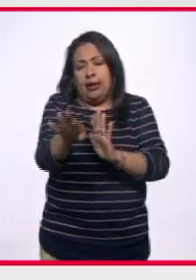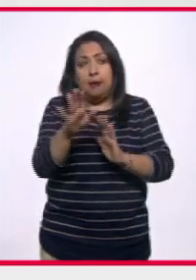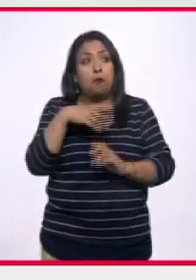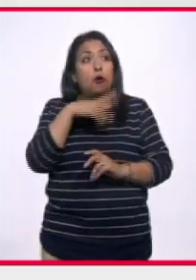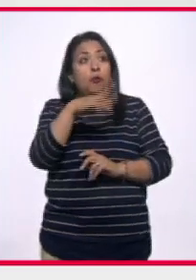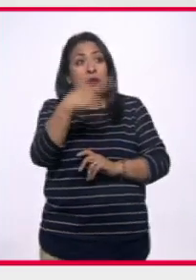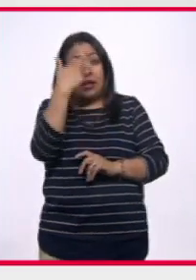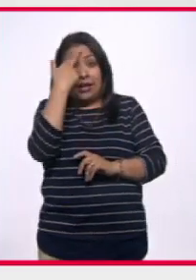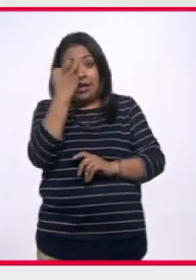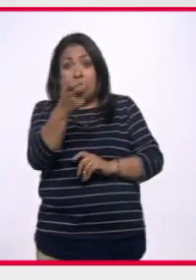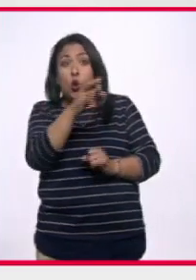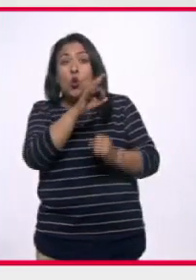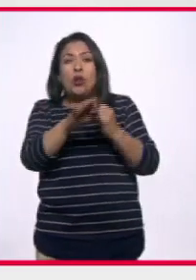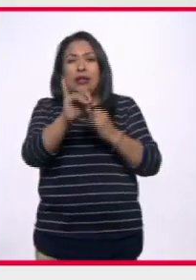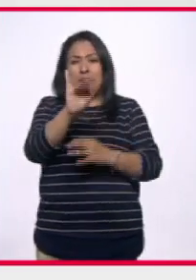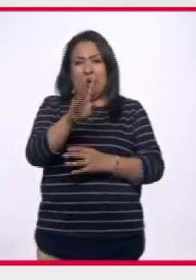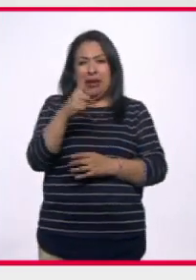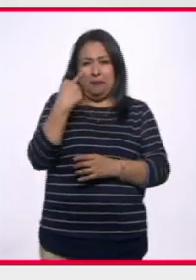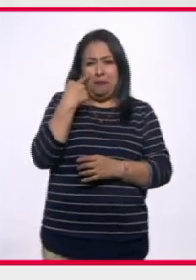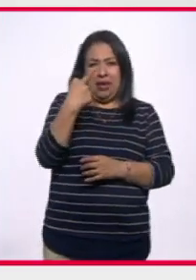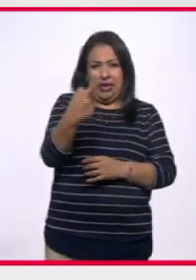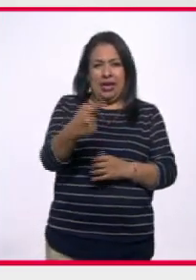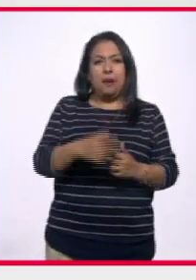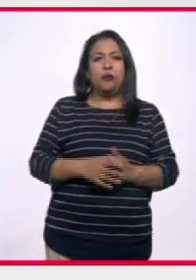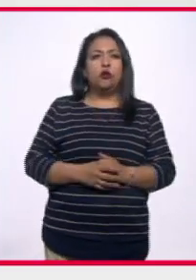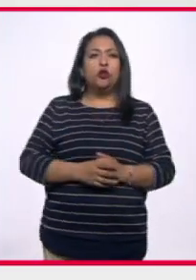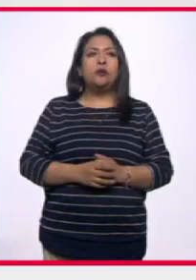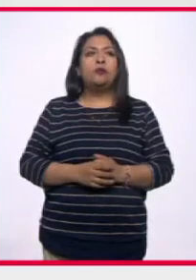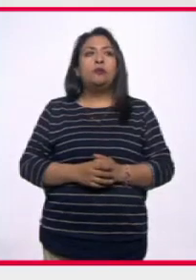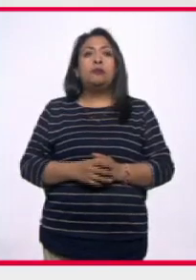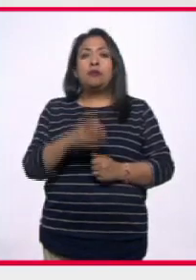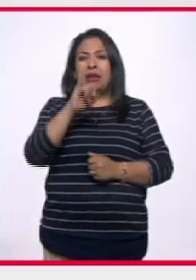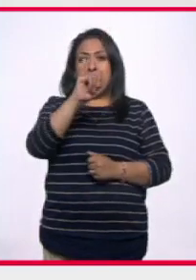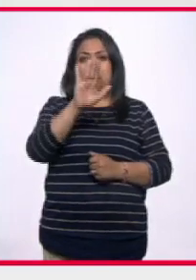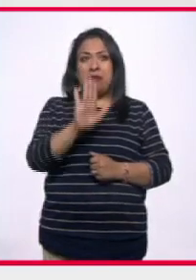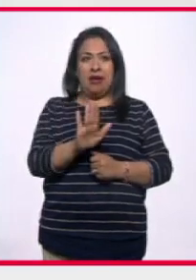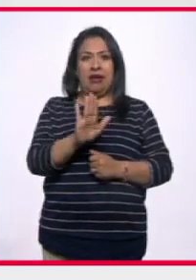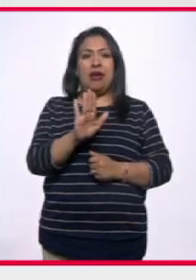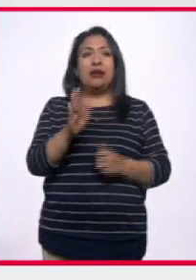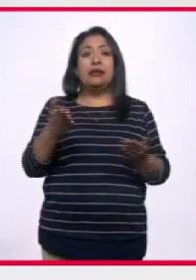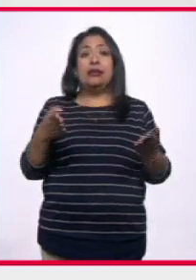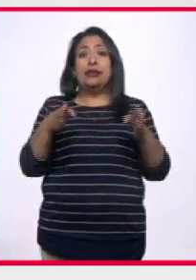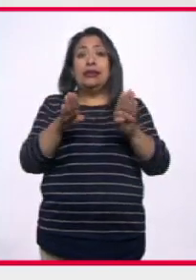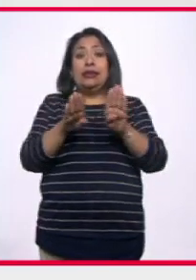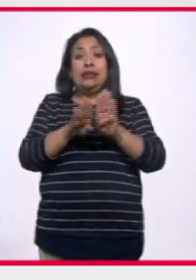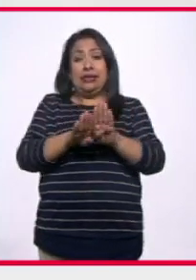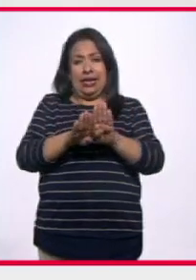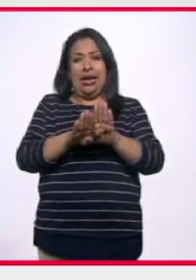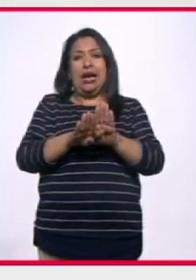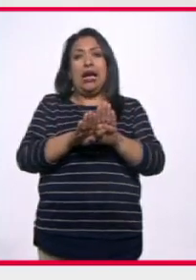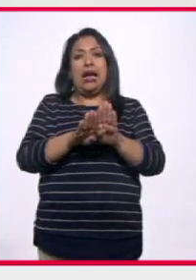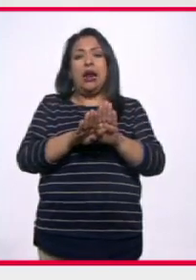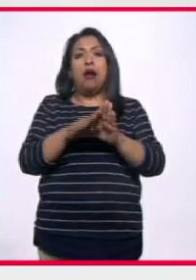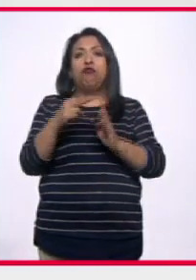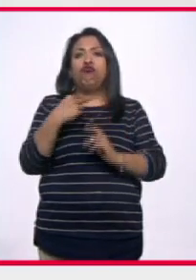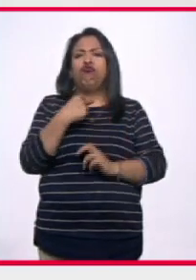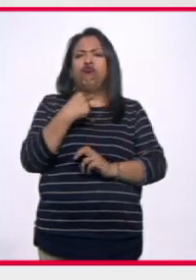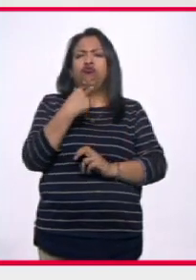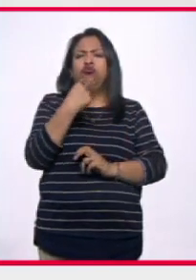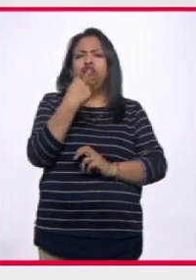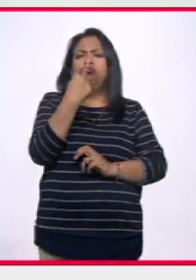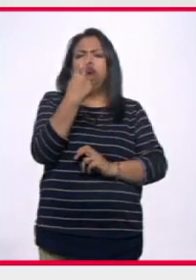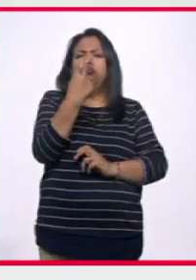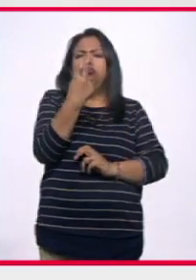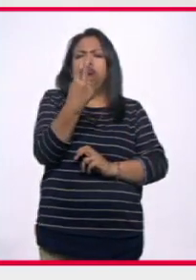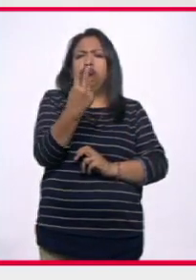mencionas es justamente la última imagen que veíamos a la que te referías rafael esa imagen con la que se cierra esta nota es elvis